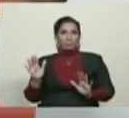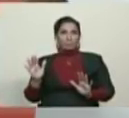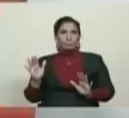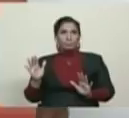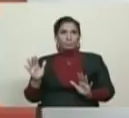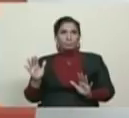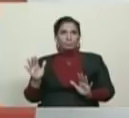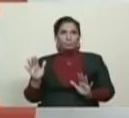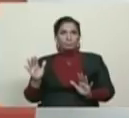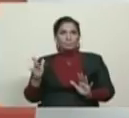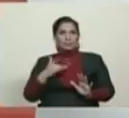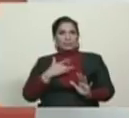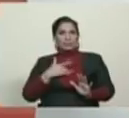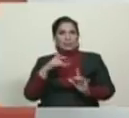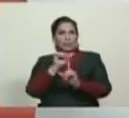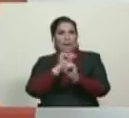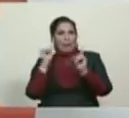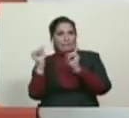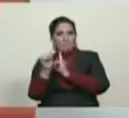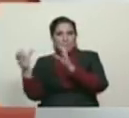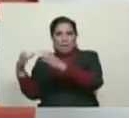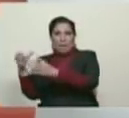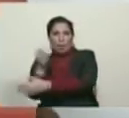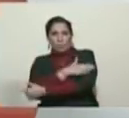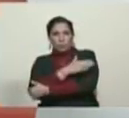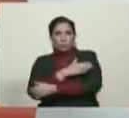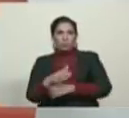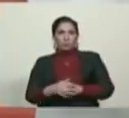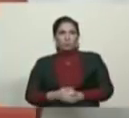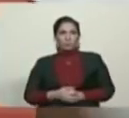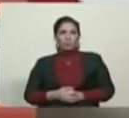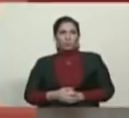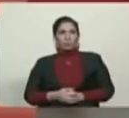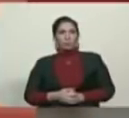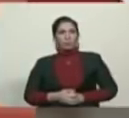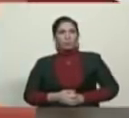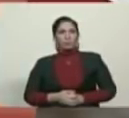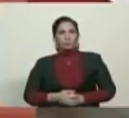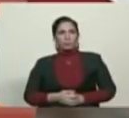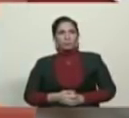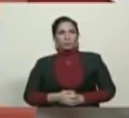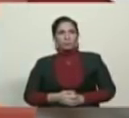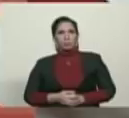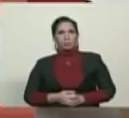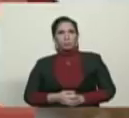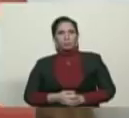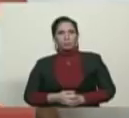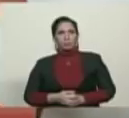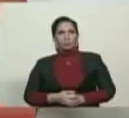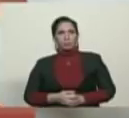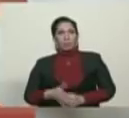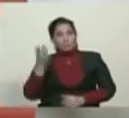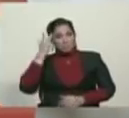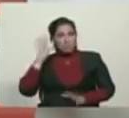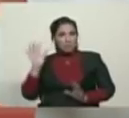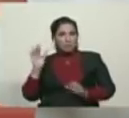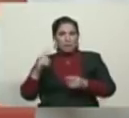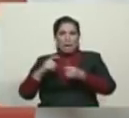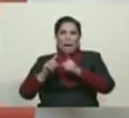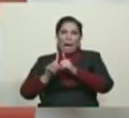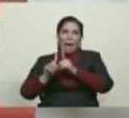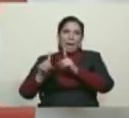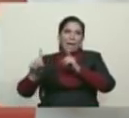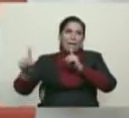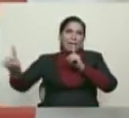se siente en el ambiente. Tanto es que basta que alguien del chavismo se aleje, lo ponen de vocero de una